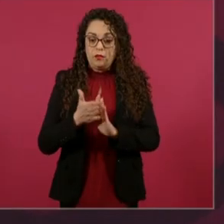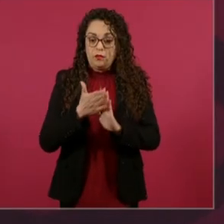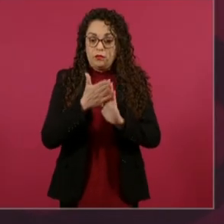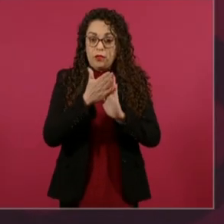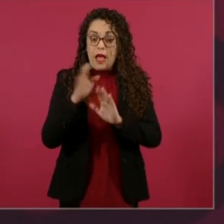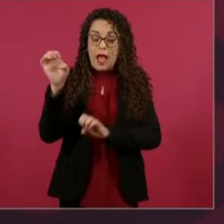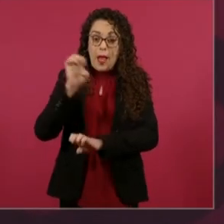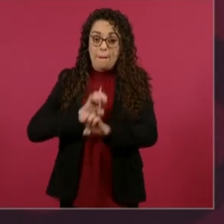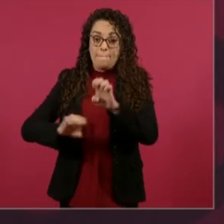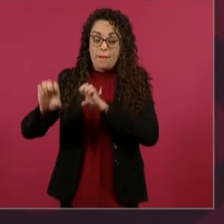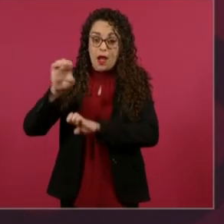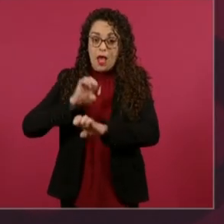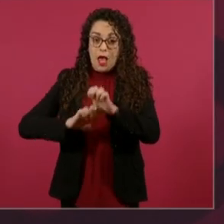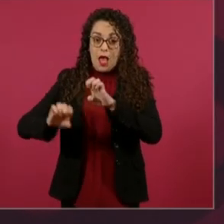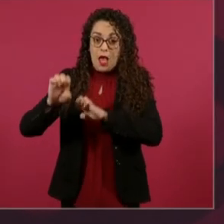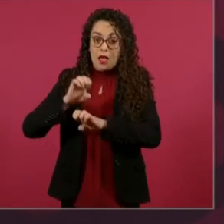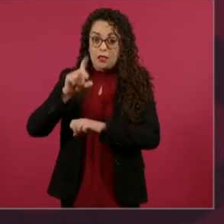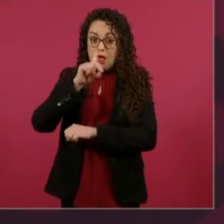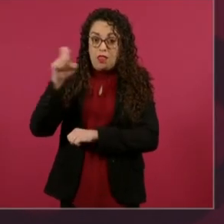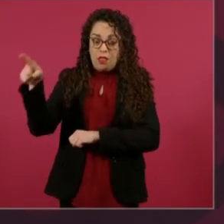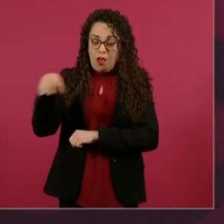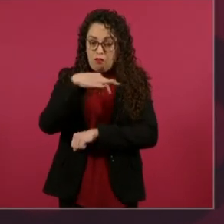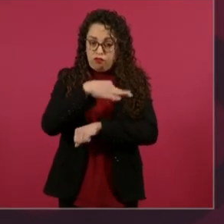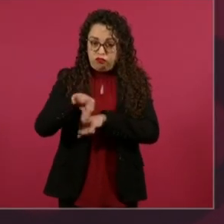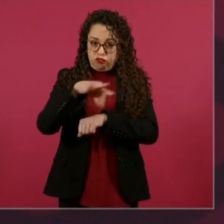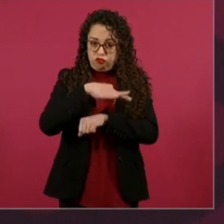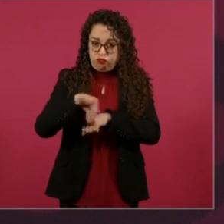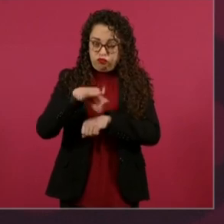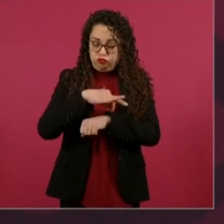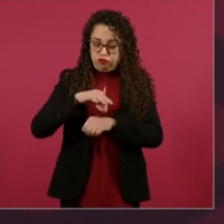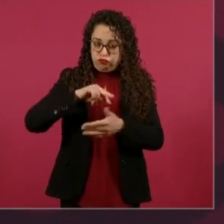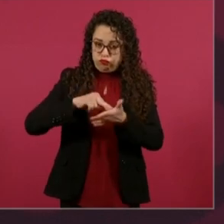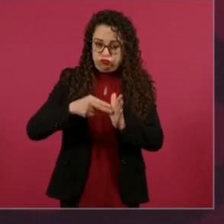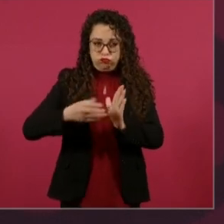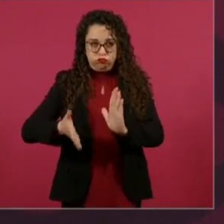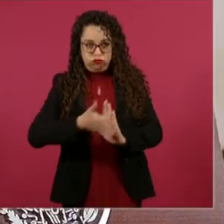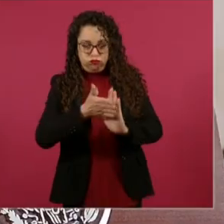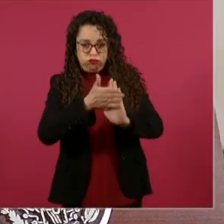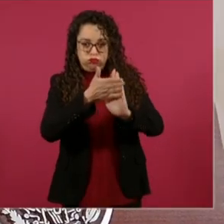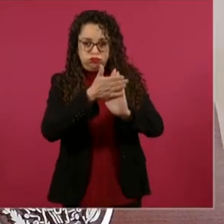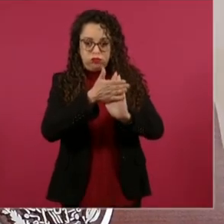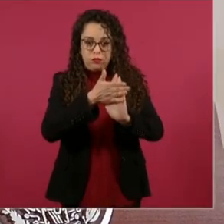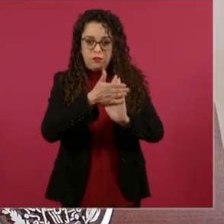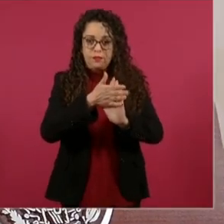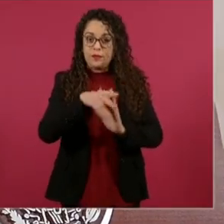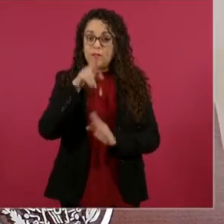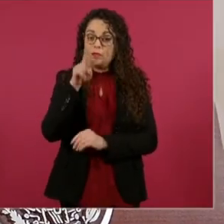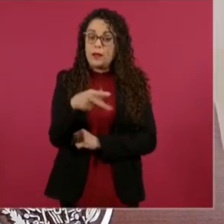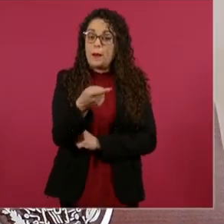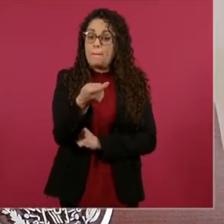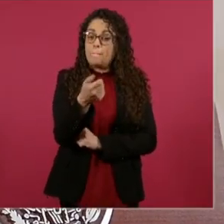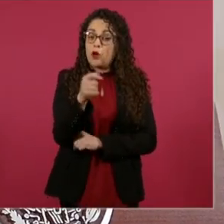Una empresa constructora seria, que son muy poquitas, porque todo